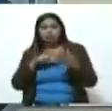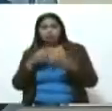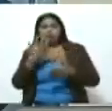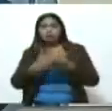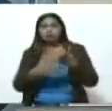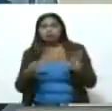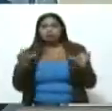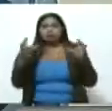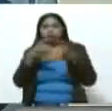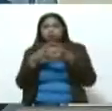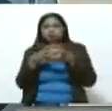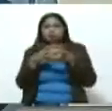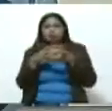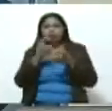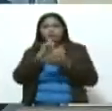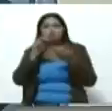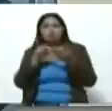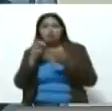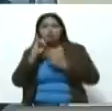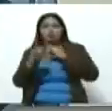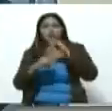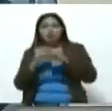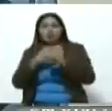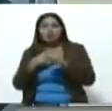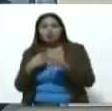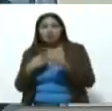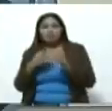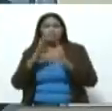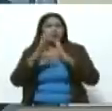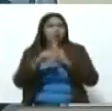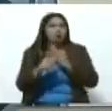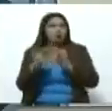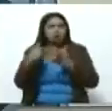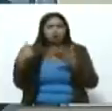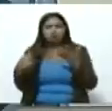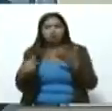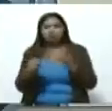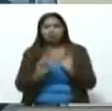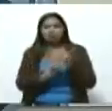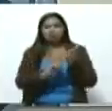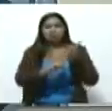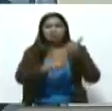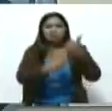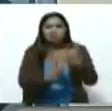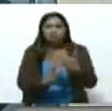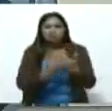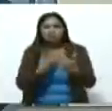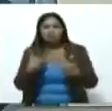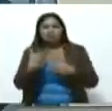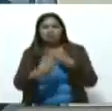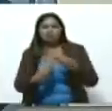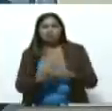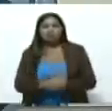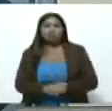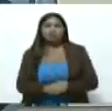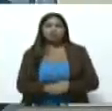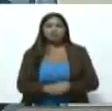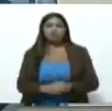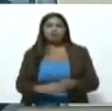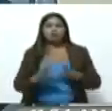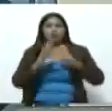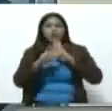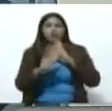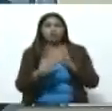cartel nacional y transnacional para el delito, para la extorsión, para la corrupción,